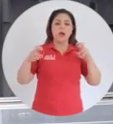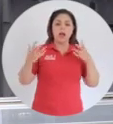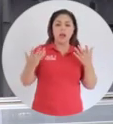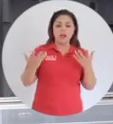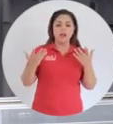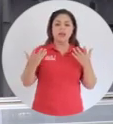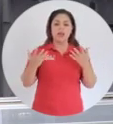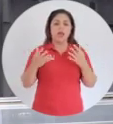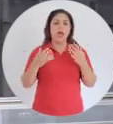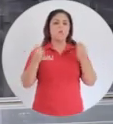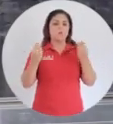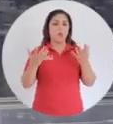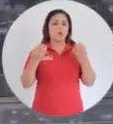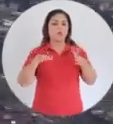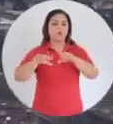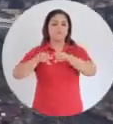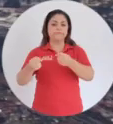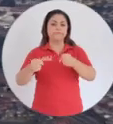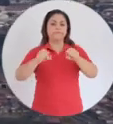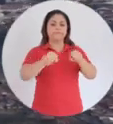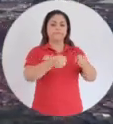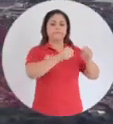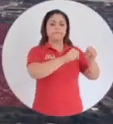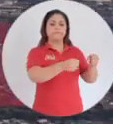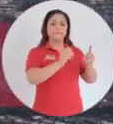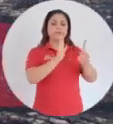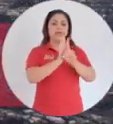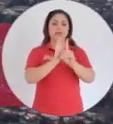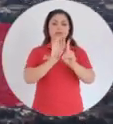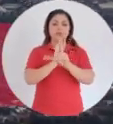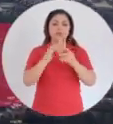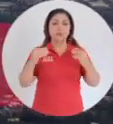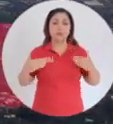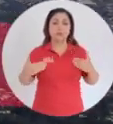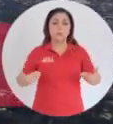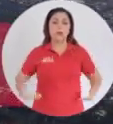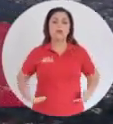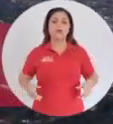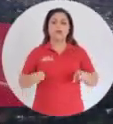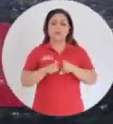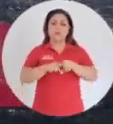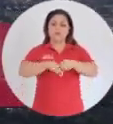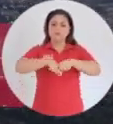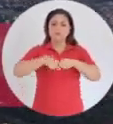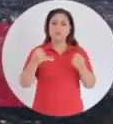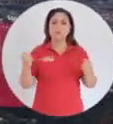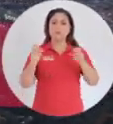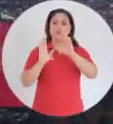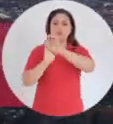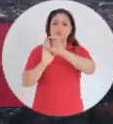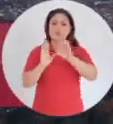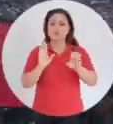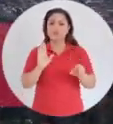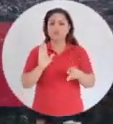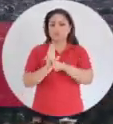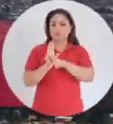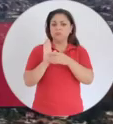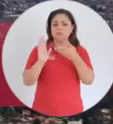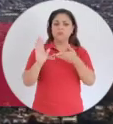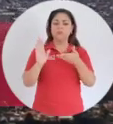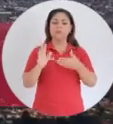toda la erosión de los derechos humanos, de las democracias, de la misma constitución, ¿verdad? Y consolidación de los